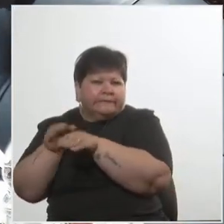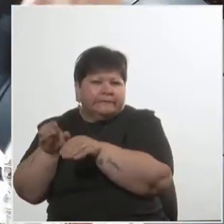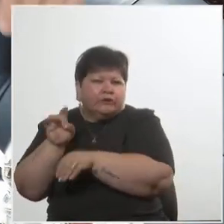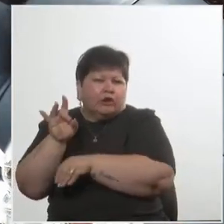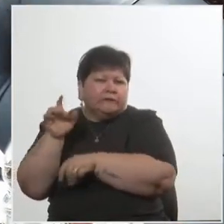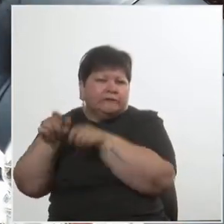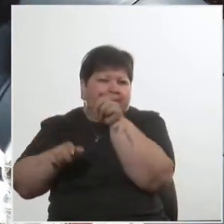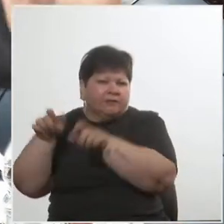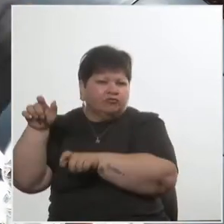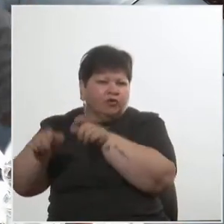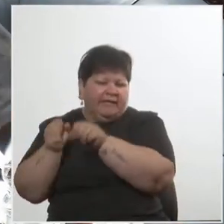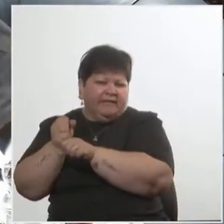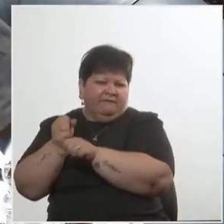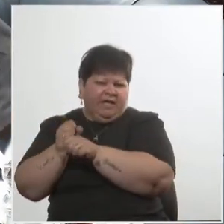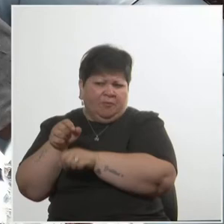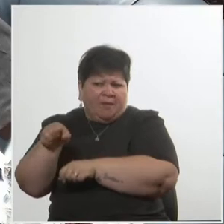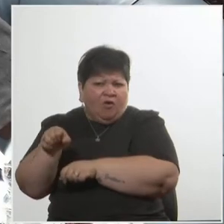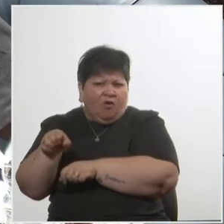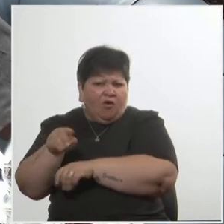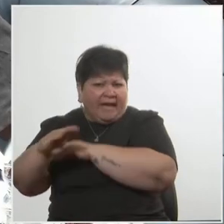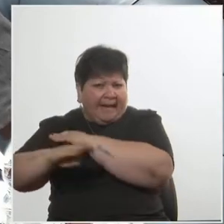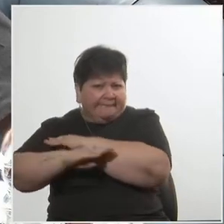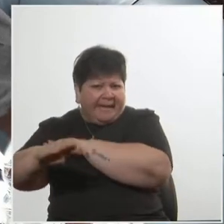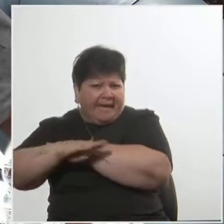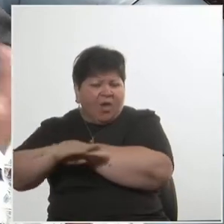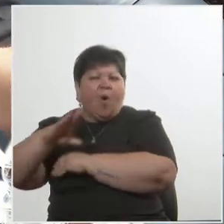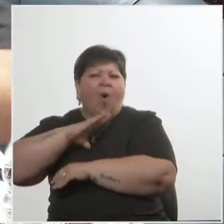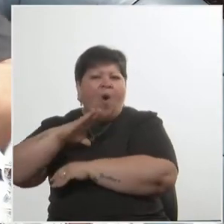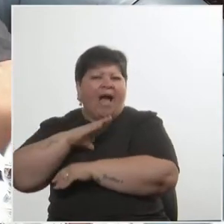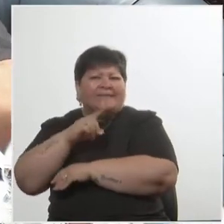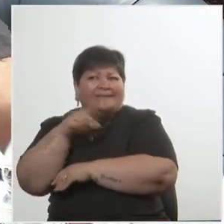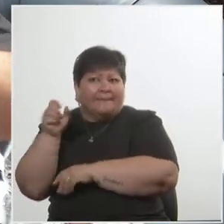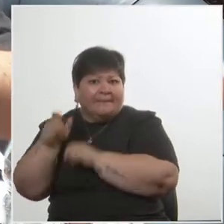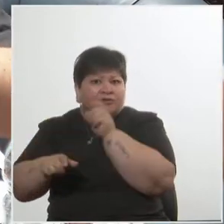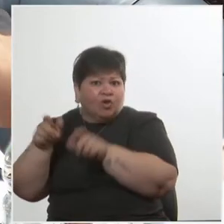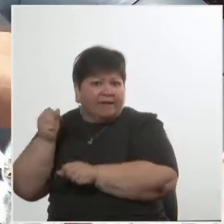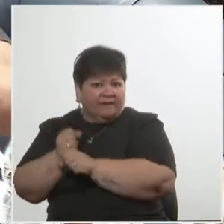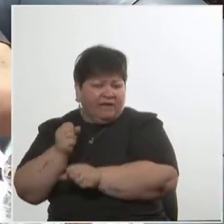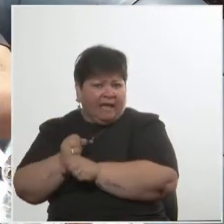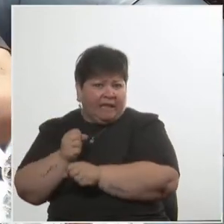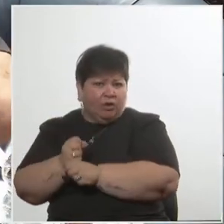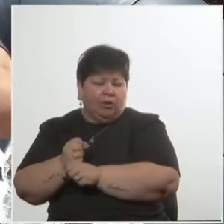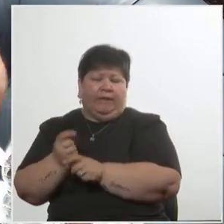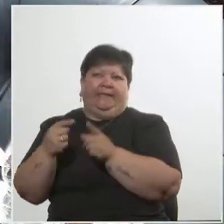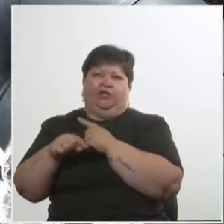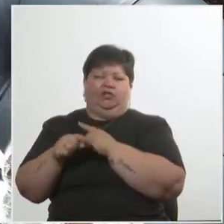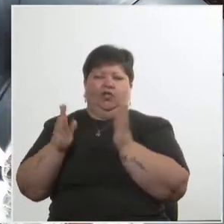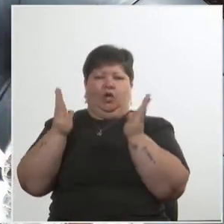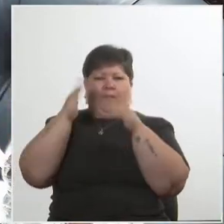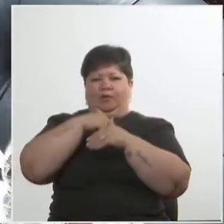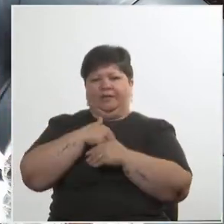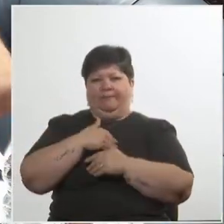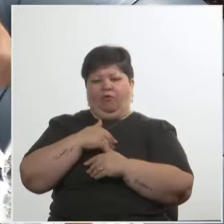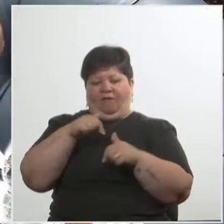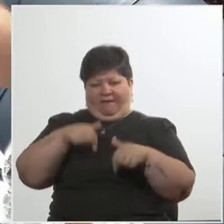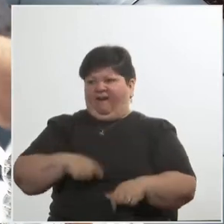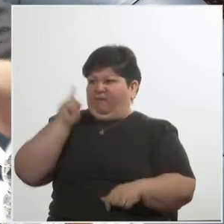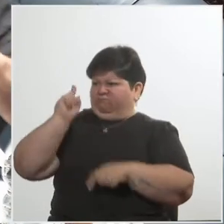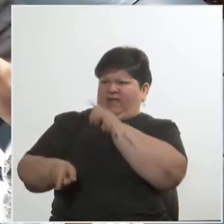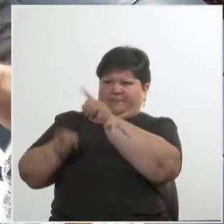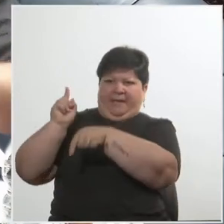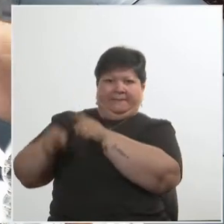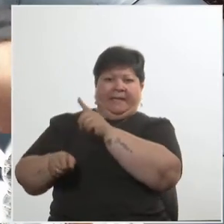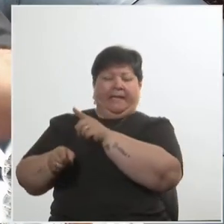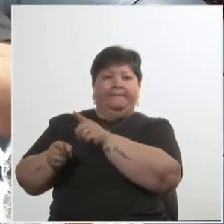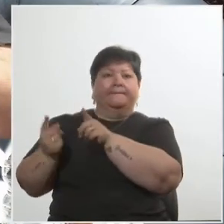quince trabajadores de los más de 100 que hay ahí Me parece que si bien no podemos desde acá determinar el detalle